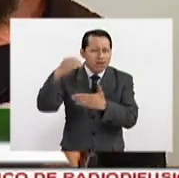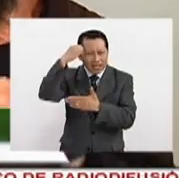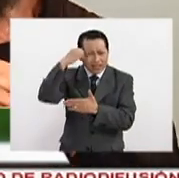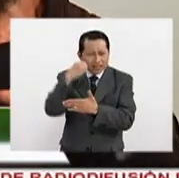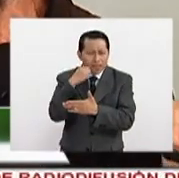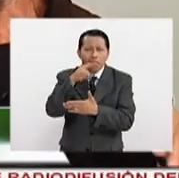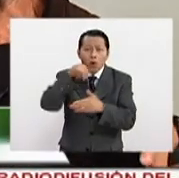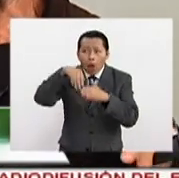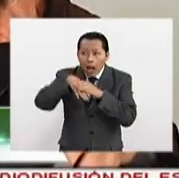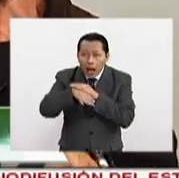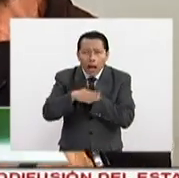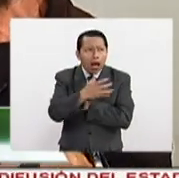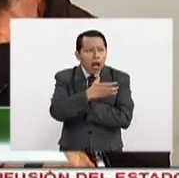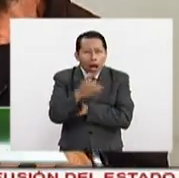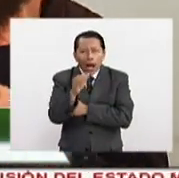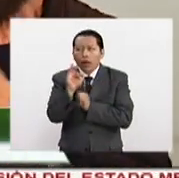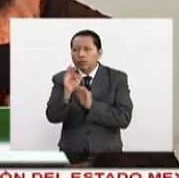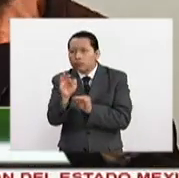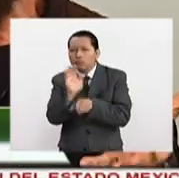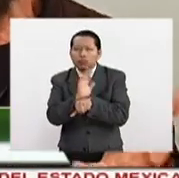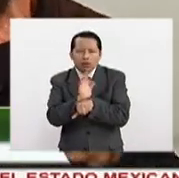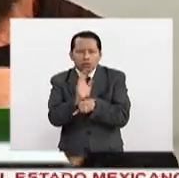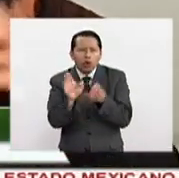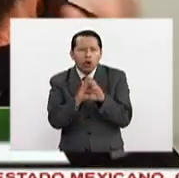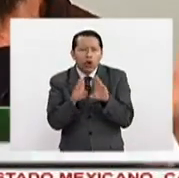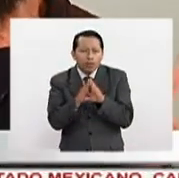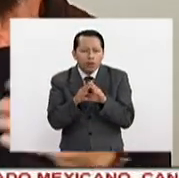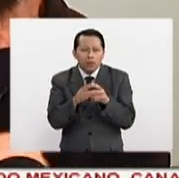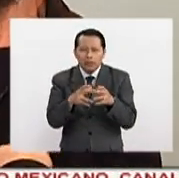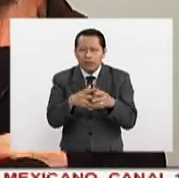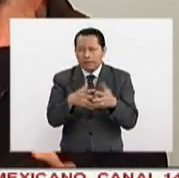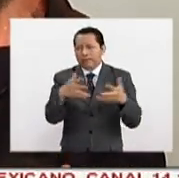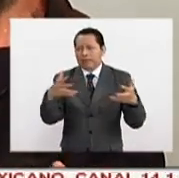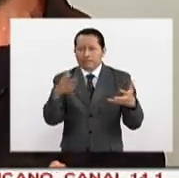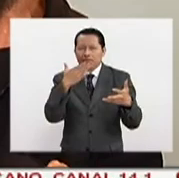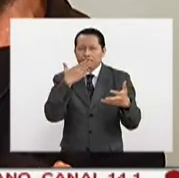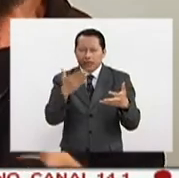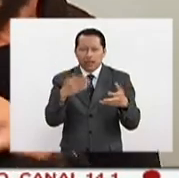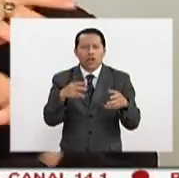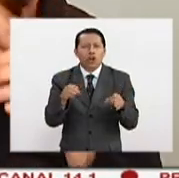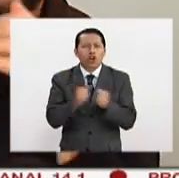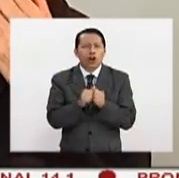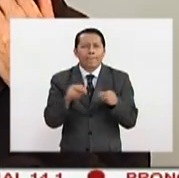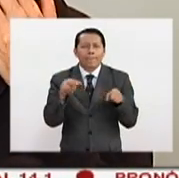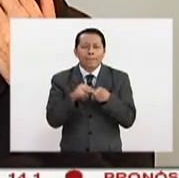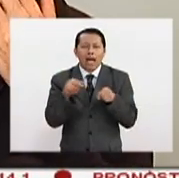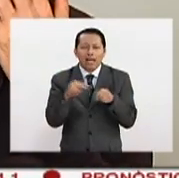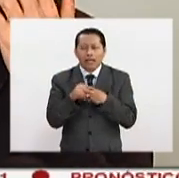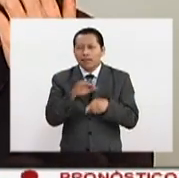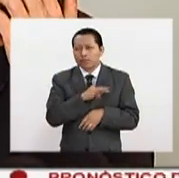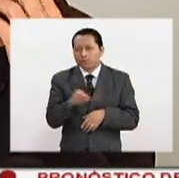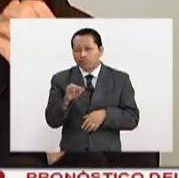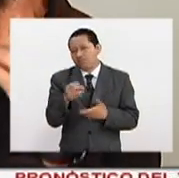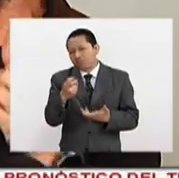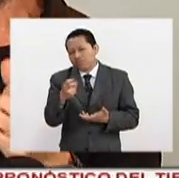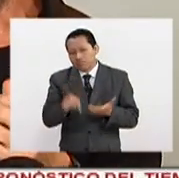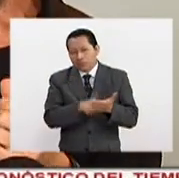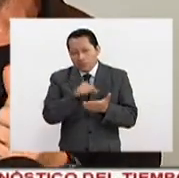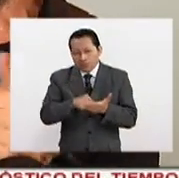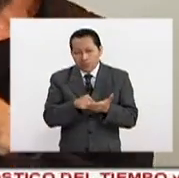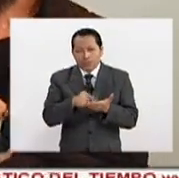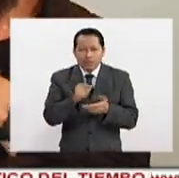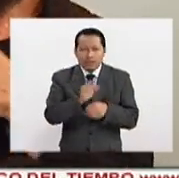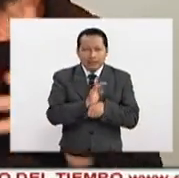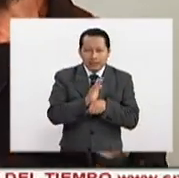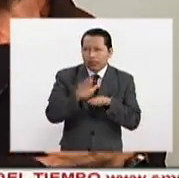cuando entres sea un campus y ponemos un cine, o sea, una especie de campus al aire libre, pero un parque espacio público en esa zona y un cine al aire